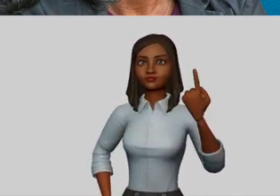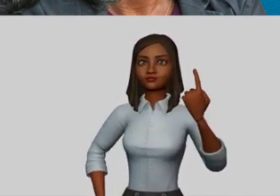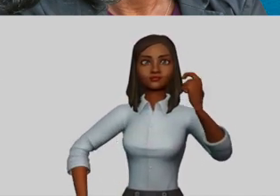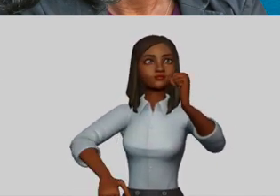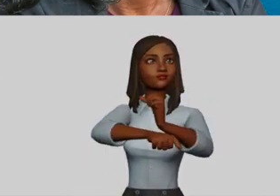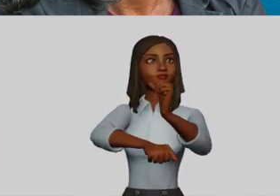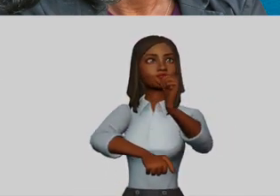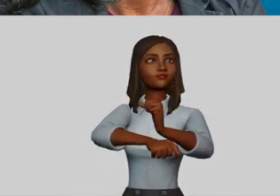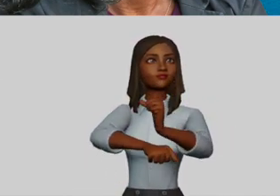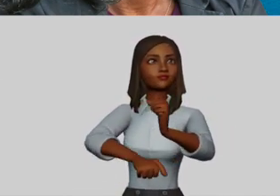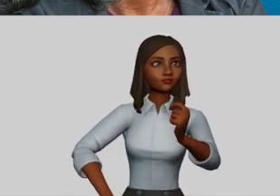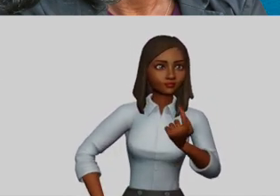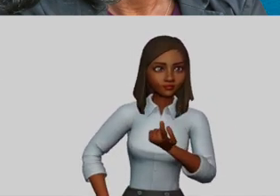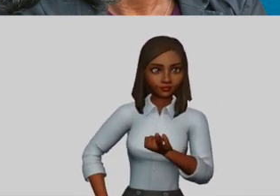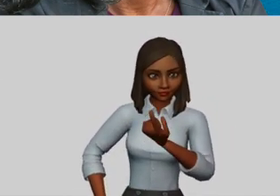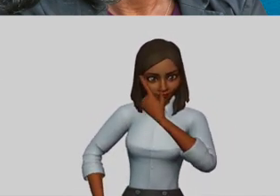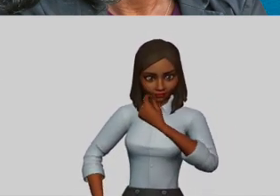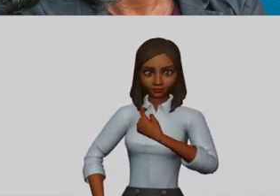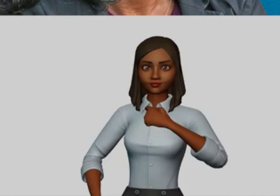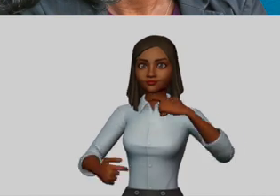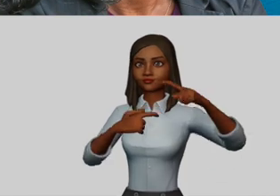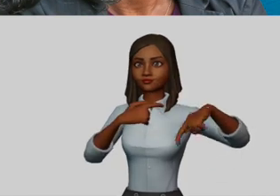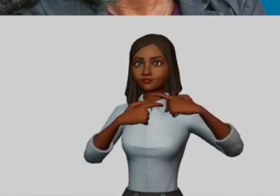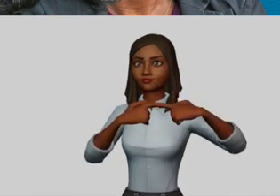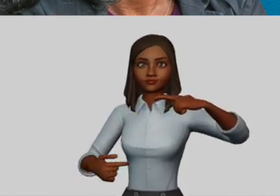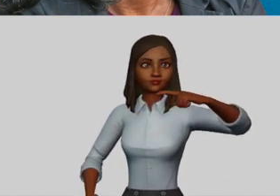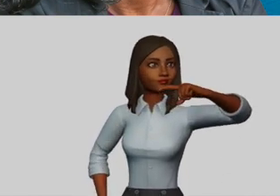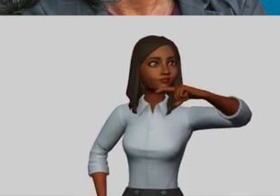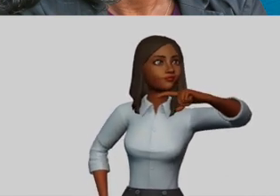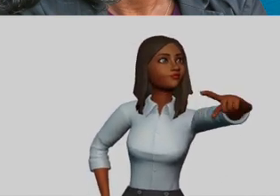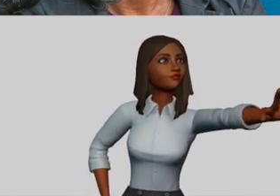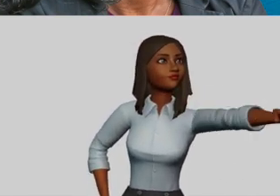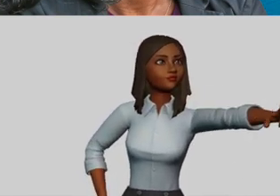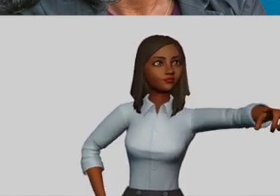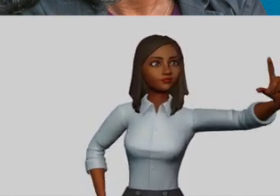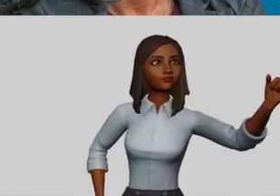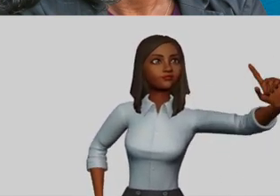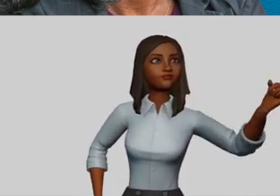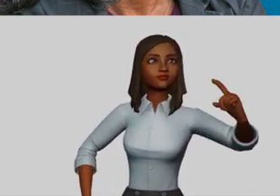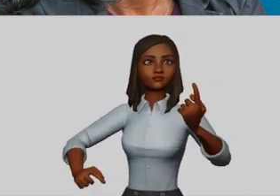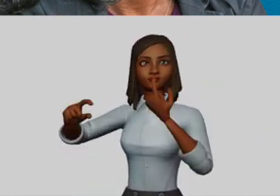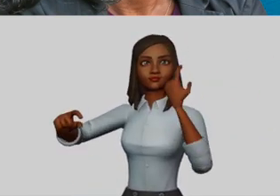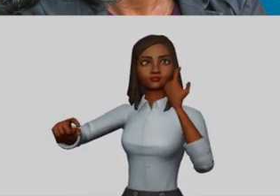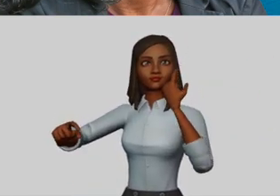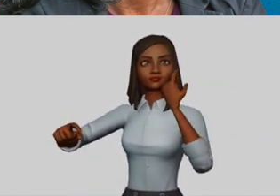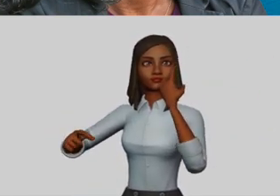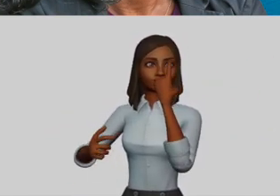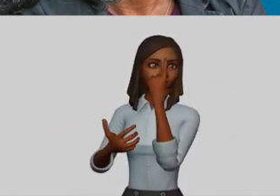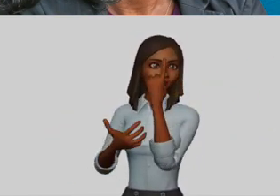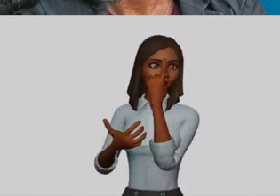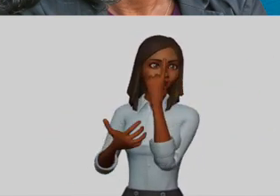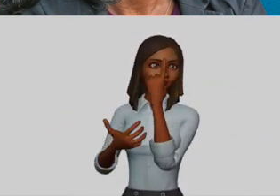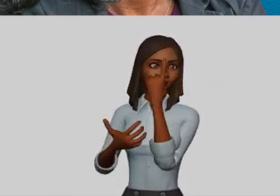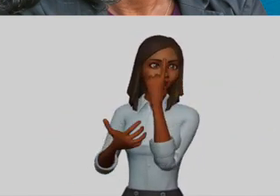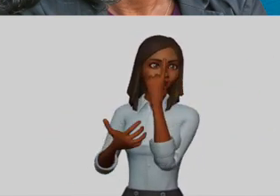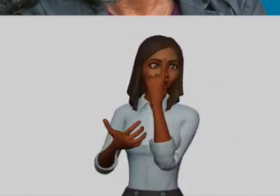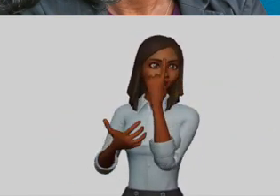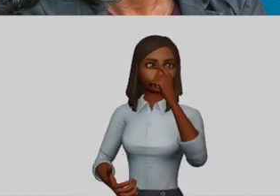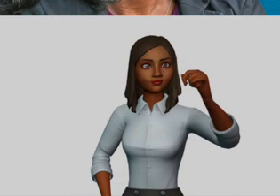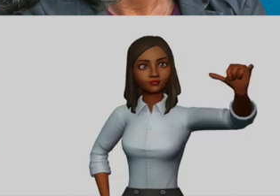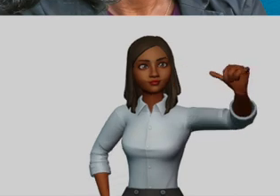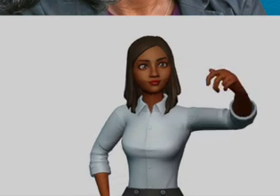que consideramos hacerlo un non-profit. Mm-hmm. Tuvimos una conversación de hacerlo un